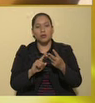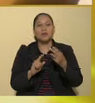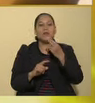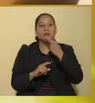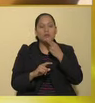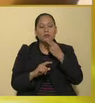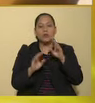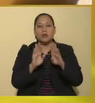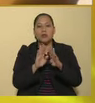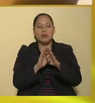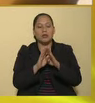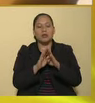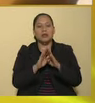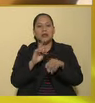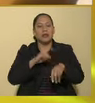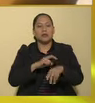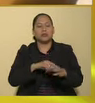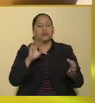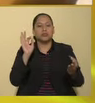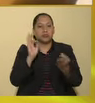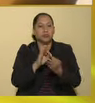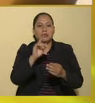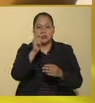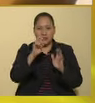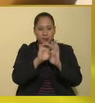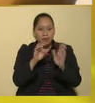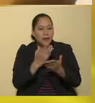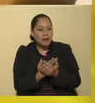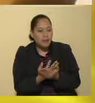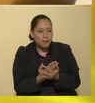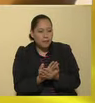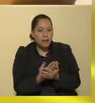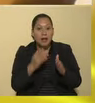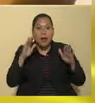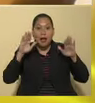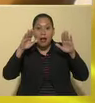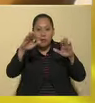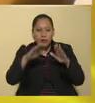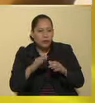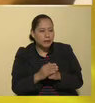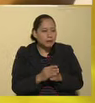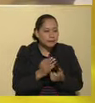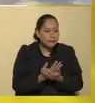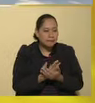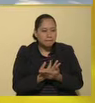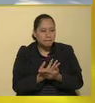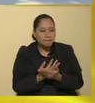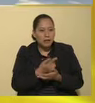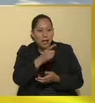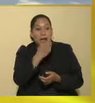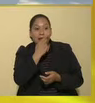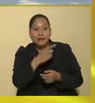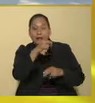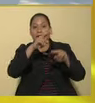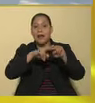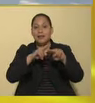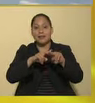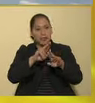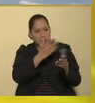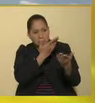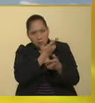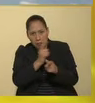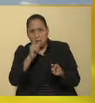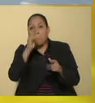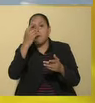los servicios de última hora. Uh-huh. ¿Qué quiere decir? Que si nos esperamos a que una aerolínea nos indique que sus asientos están